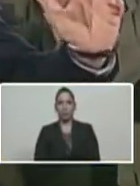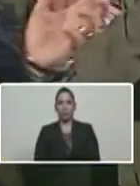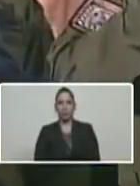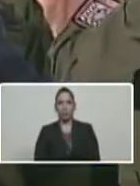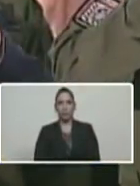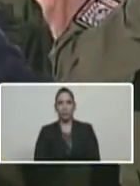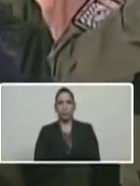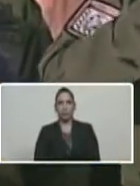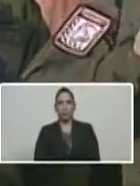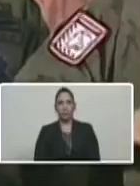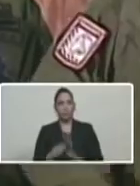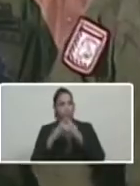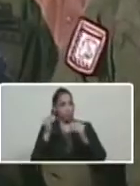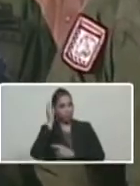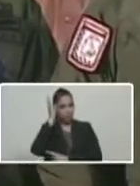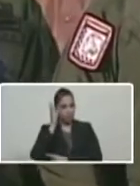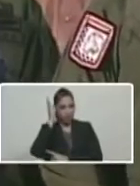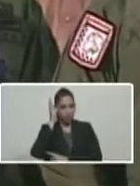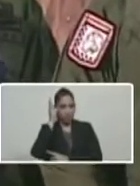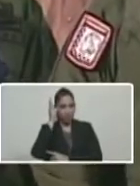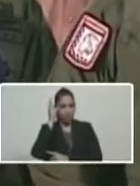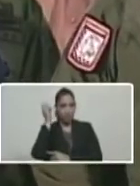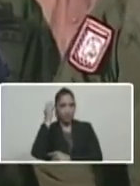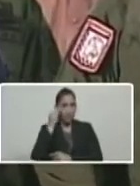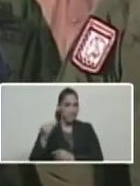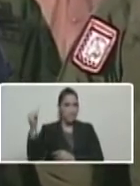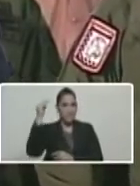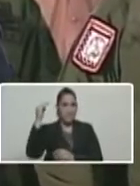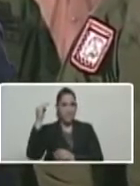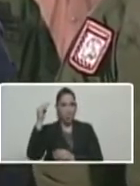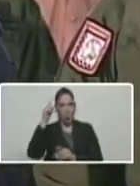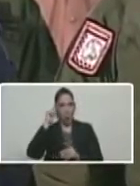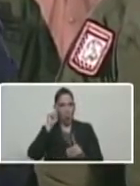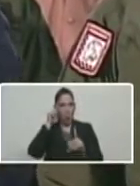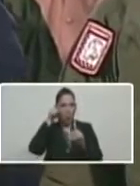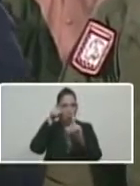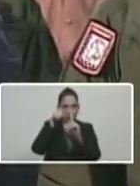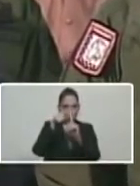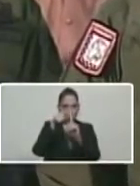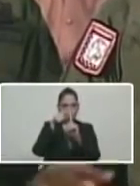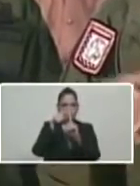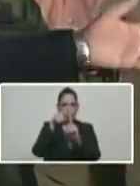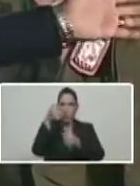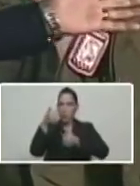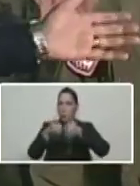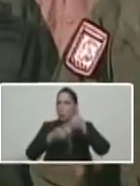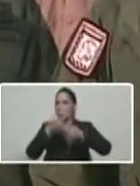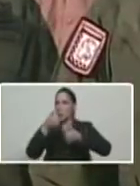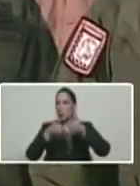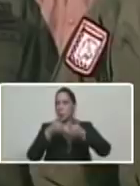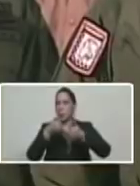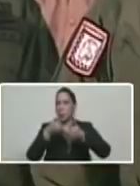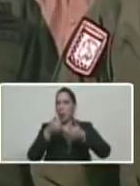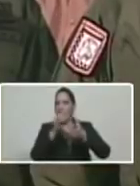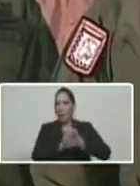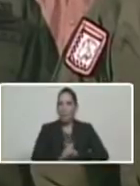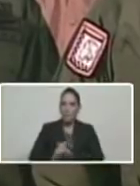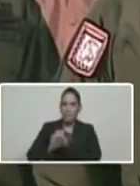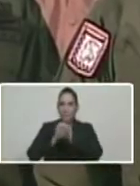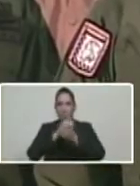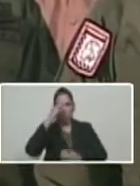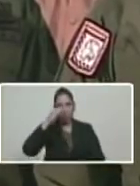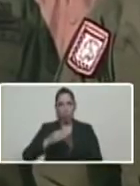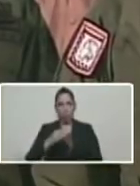Y toda esa conciencia y toda esa moral para un objetivo central. Compañeros, oficiales,